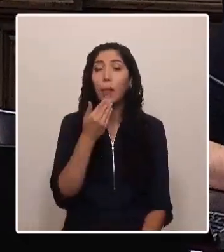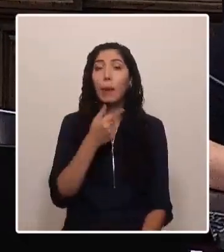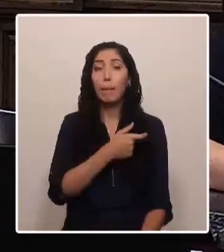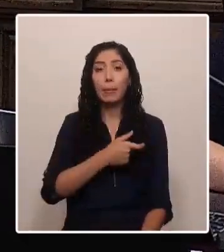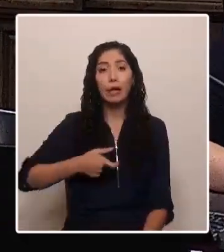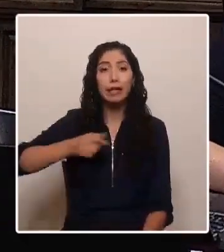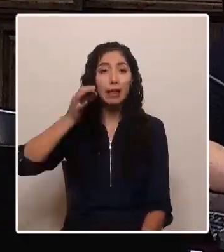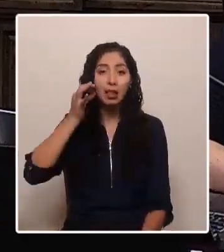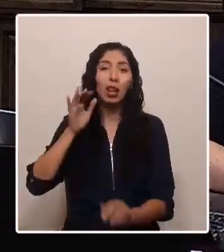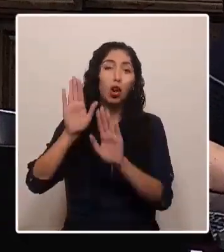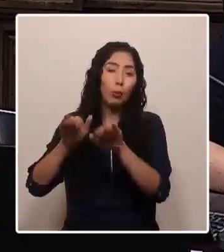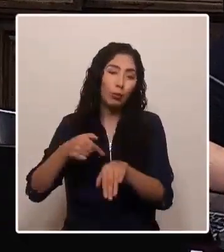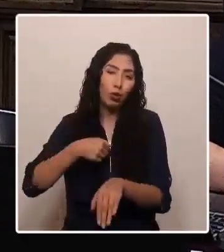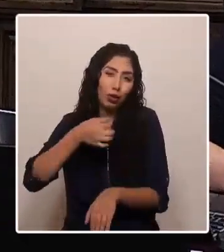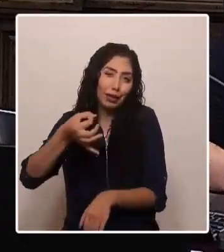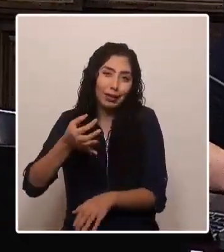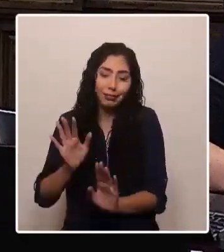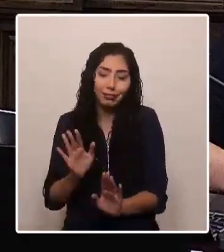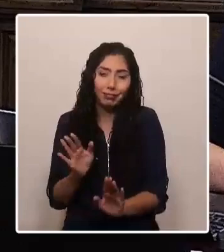señor secretario.